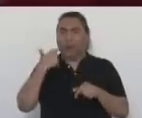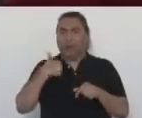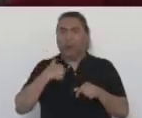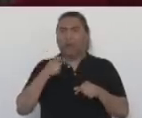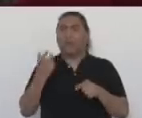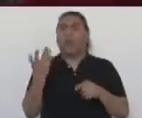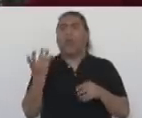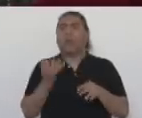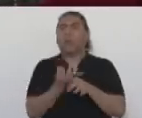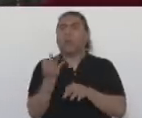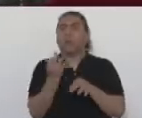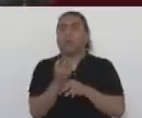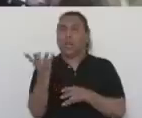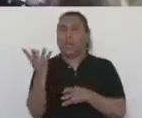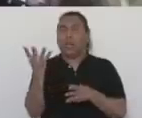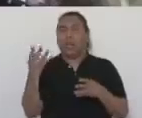inclusiva.